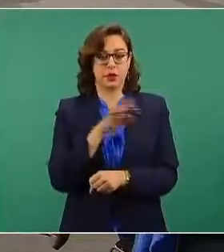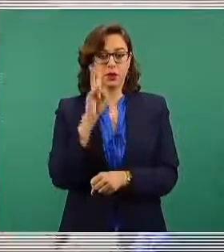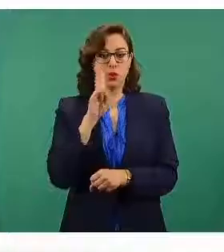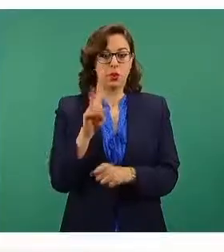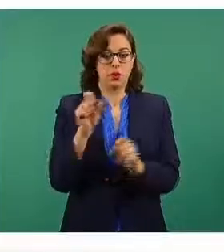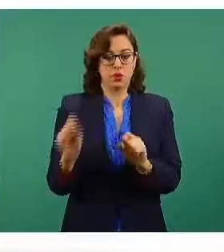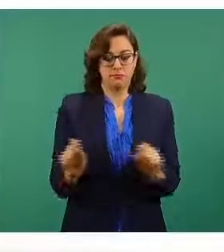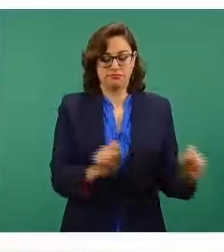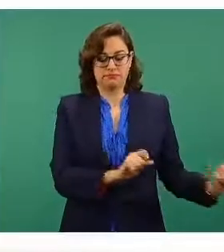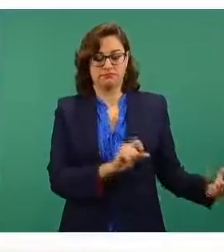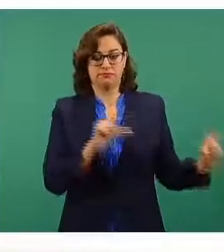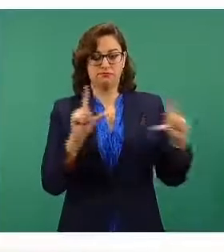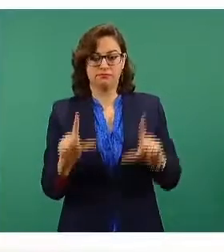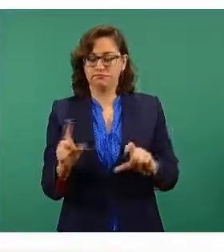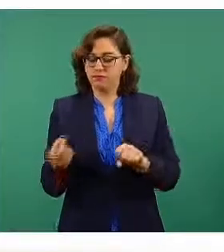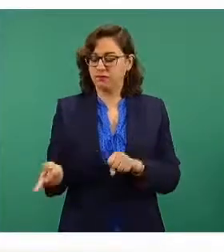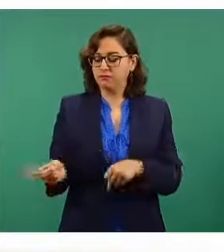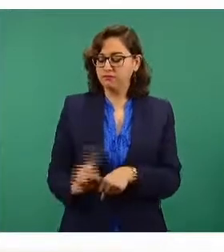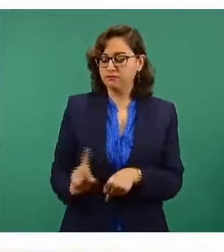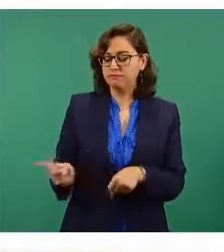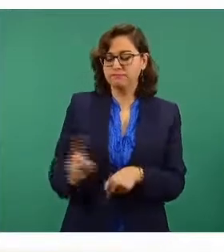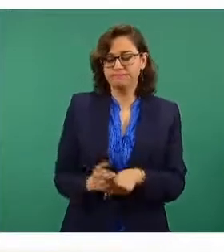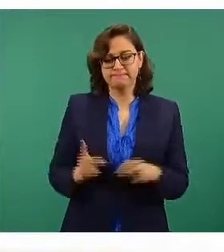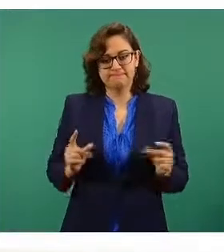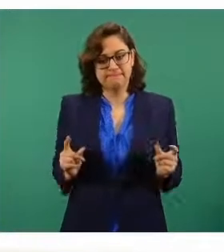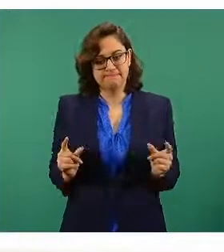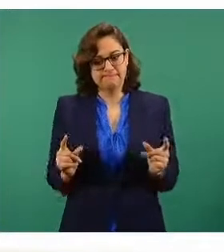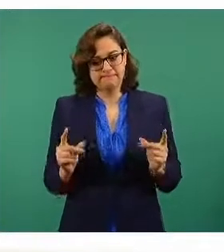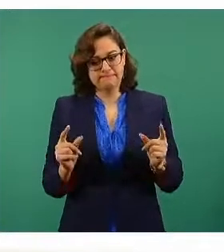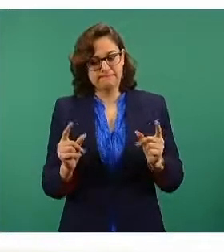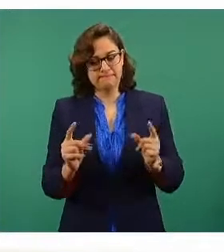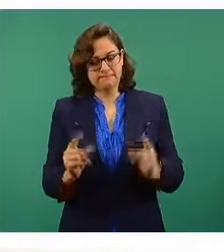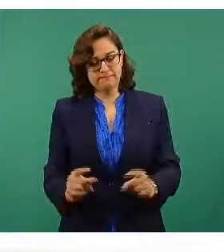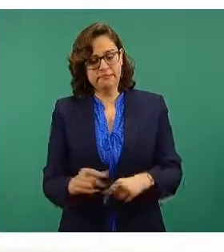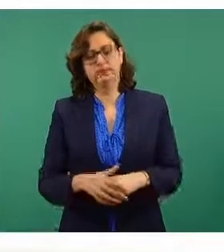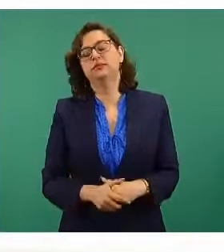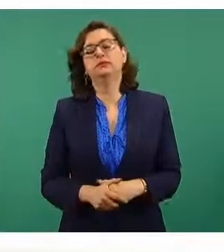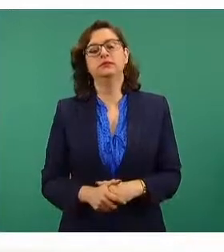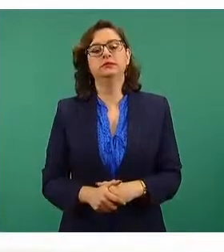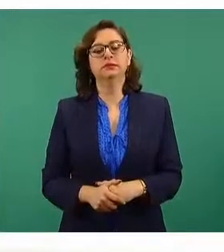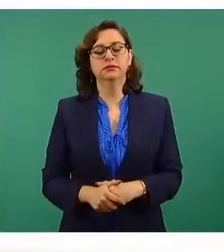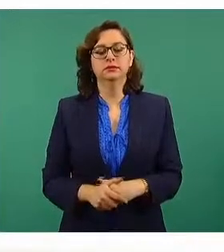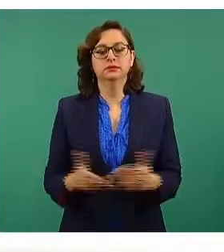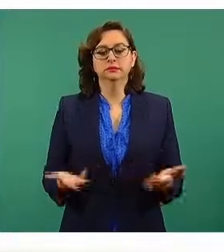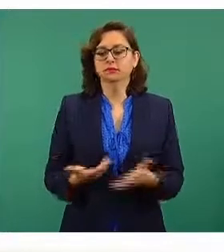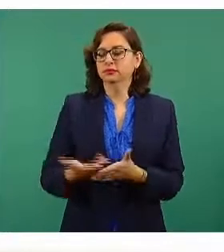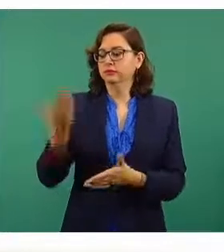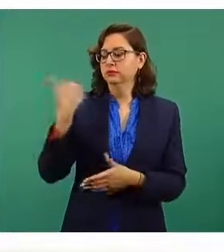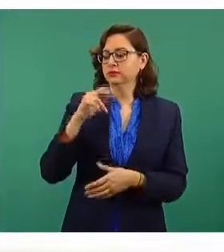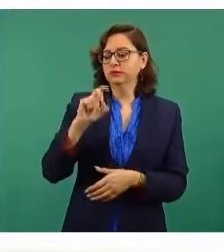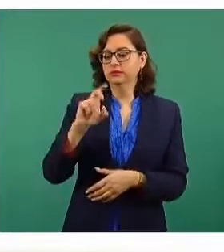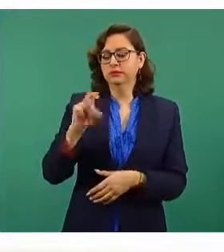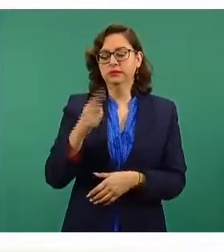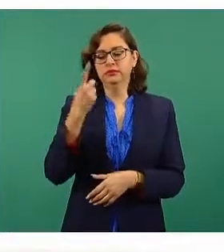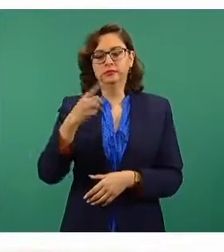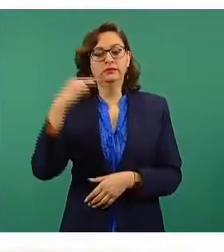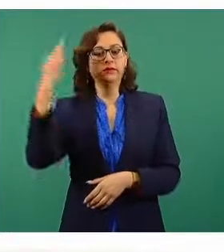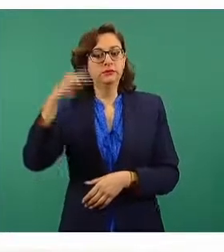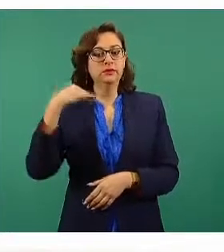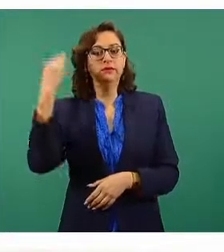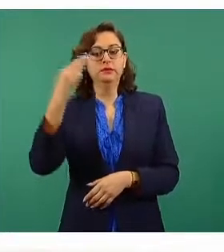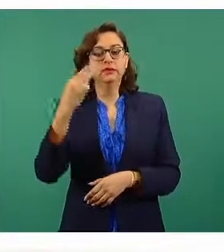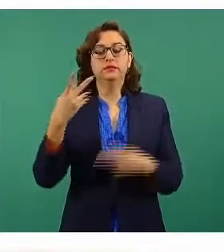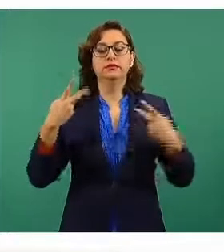va avanzando diariamente la vacunación. En días recientes, concretamente el 31 de marzo,